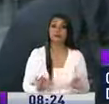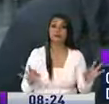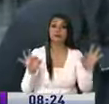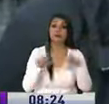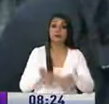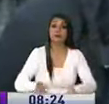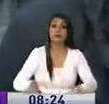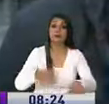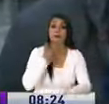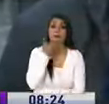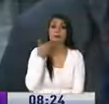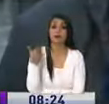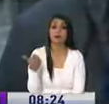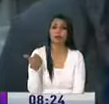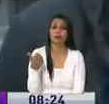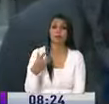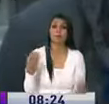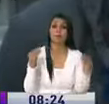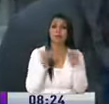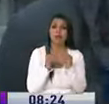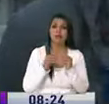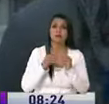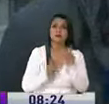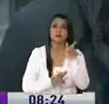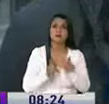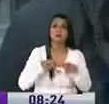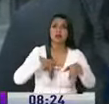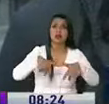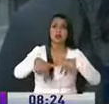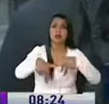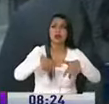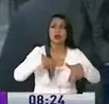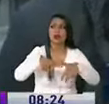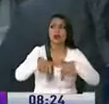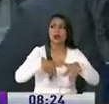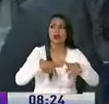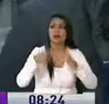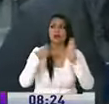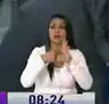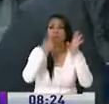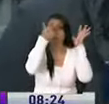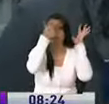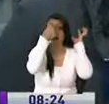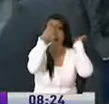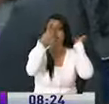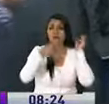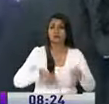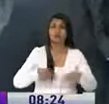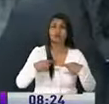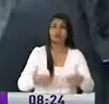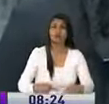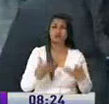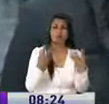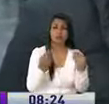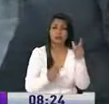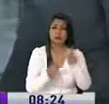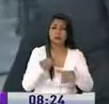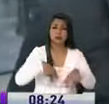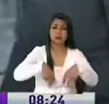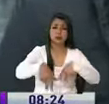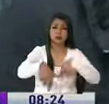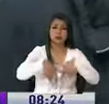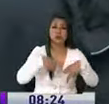porque es de una de las de más alto tráfico peatonal de toda la ciudad. Por aquí, por la Marín, transitan diariamente miles de personas. Así